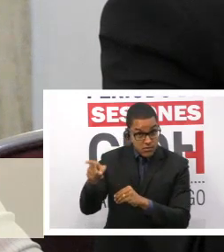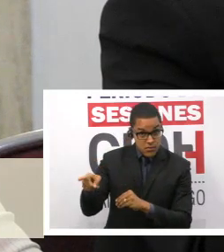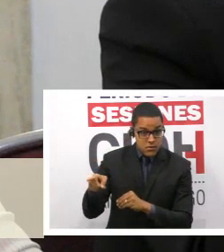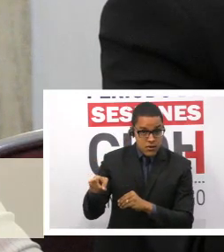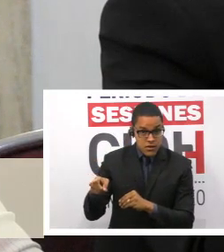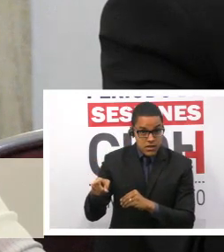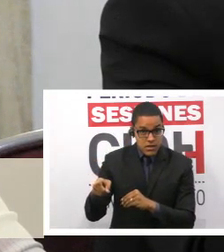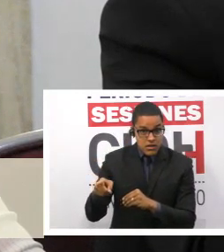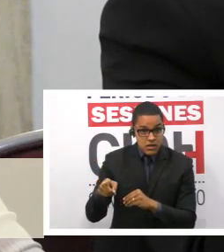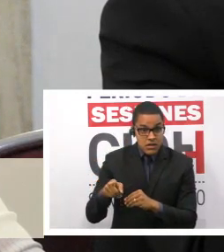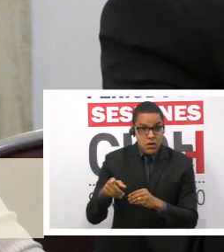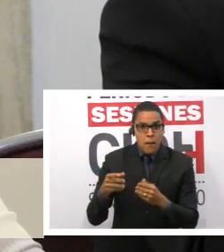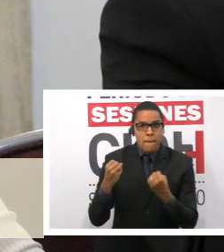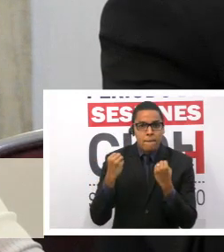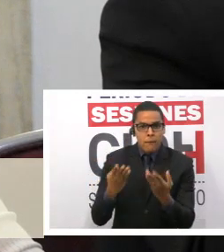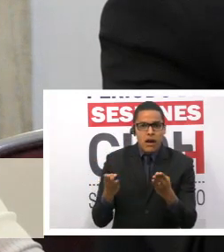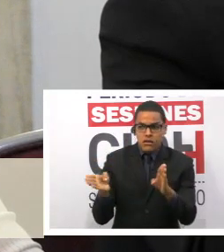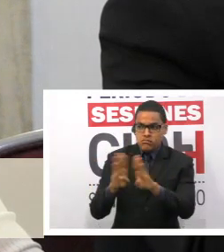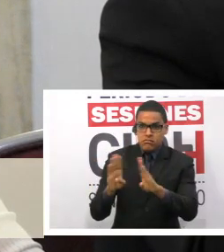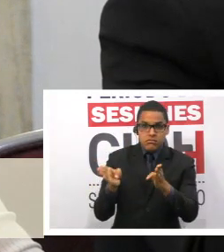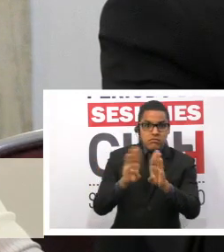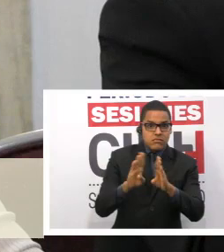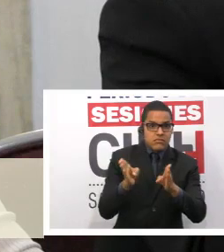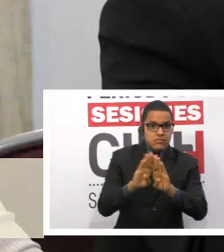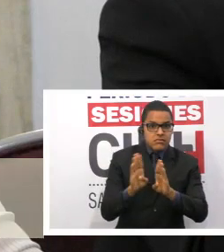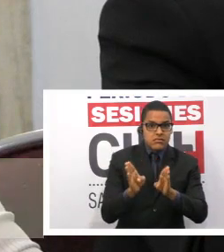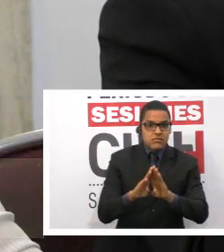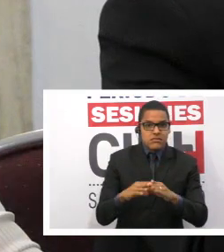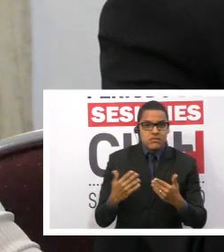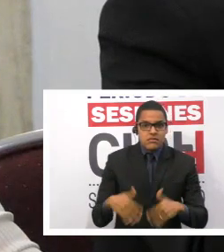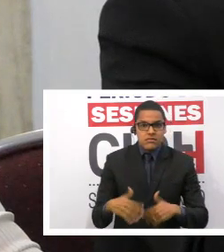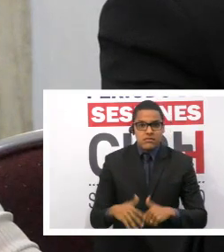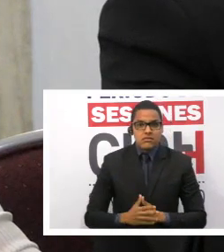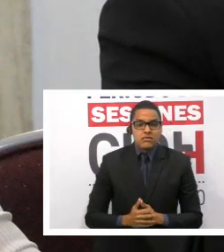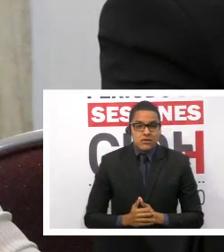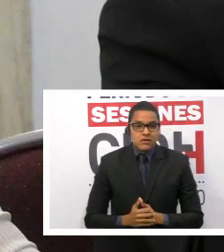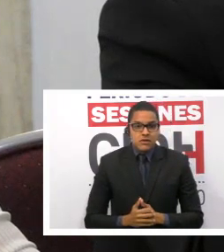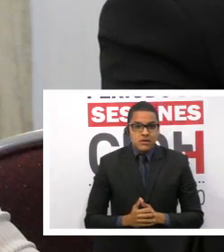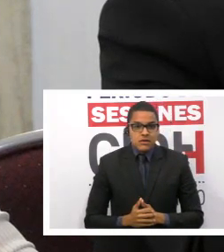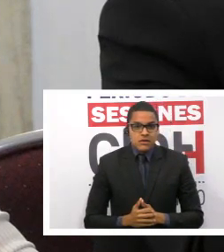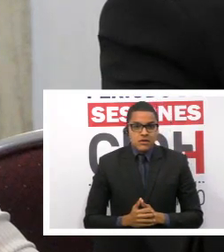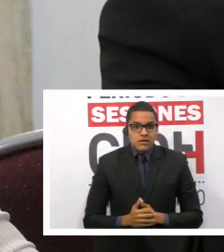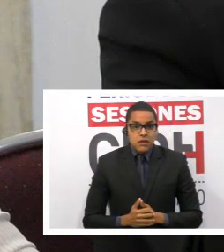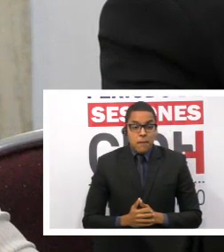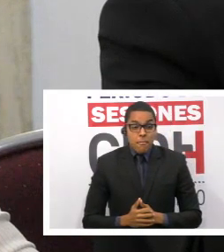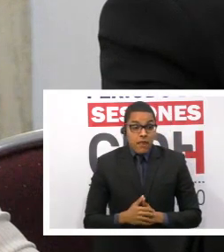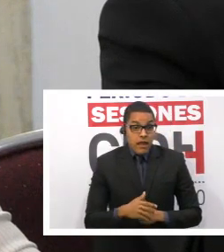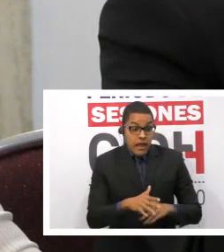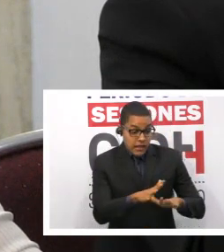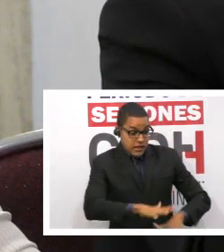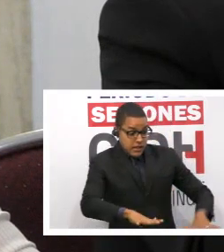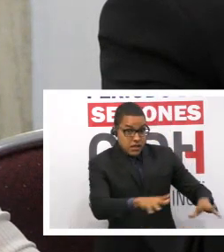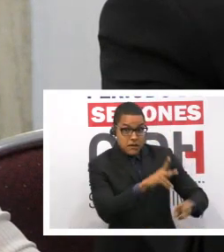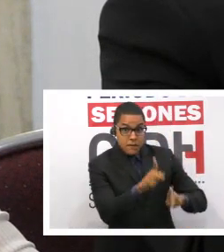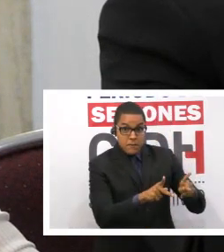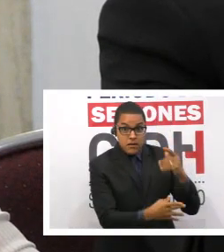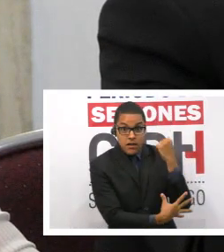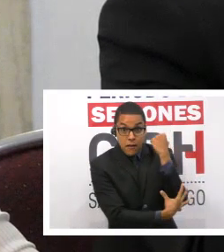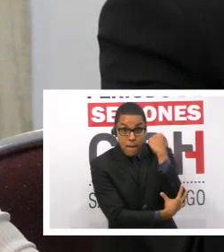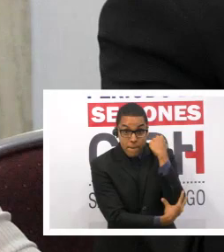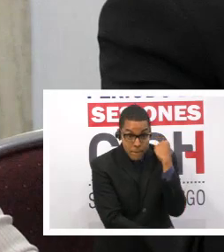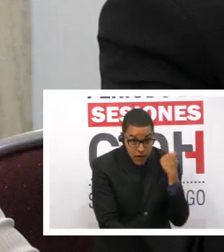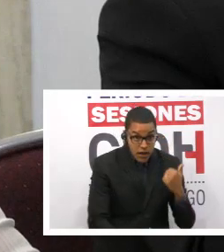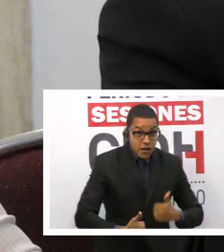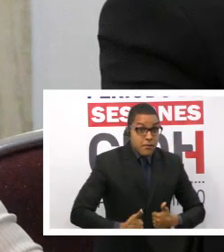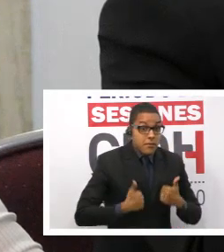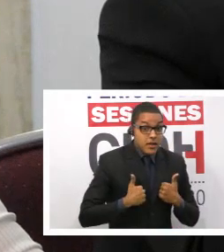en operación lo que afectó el último de los proporcionales los municipios más pobres de la región norte nordeste que noté en farmacias